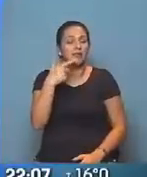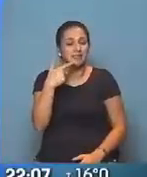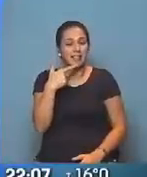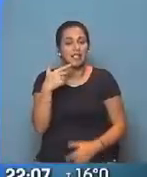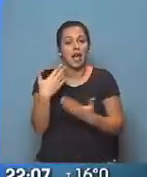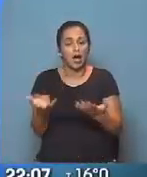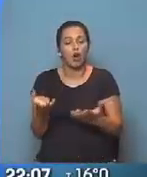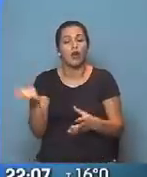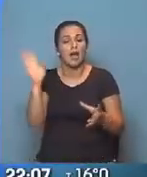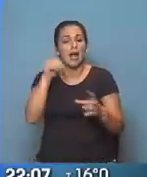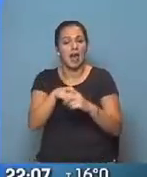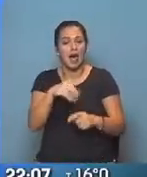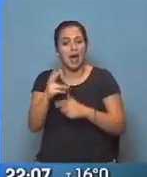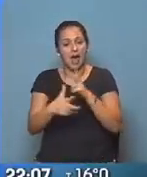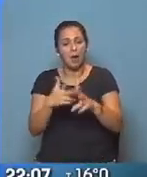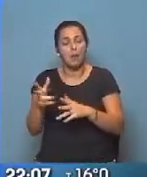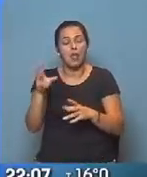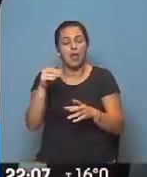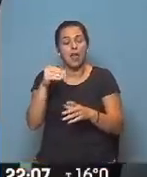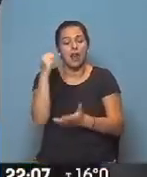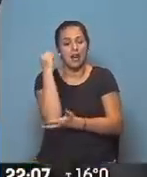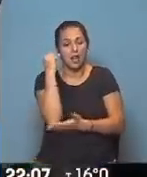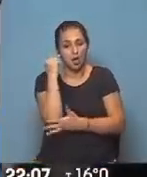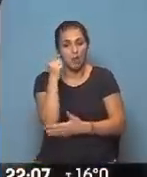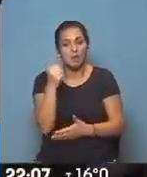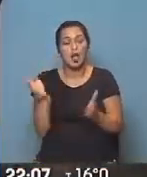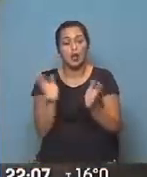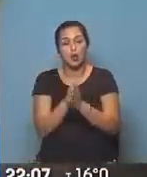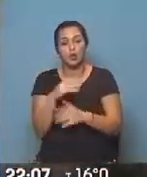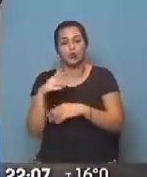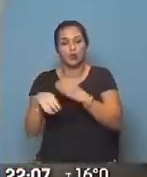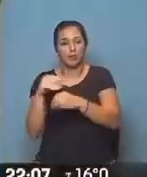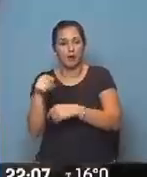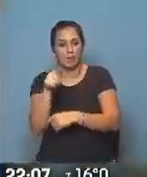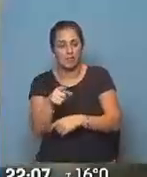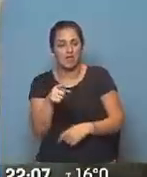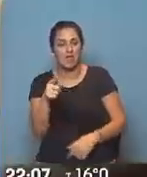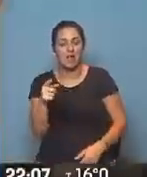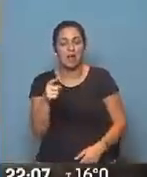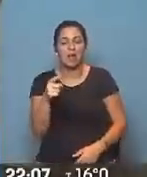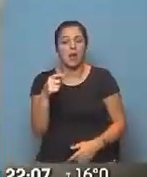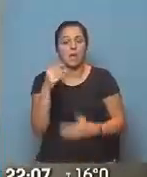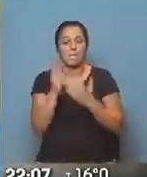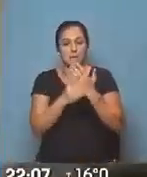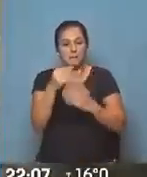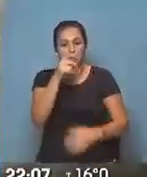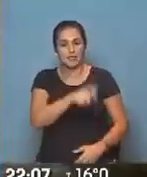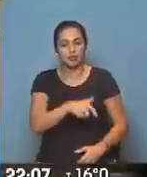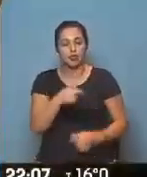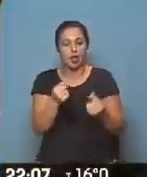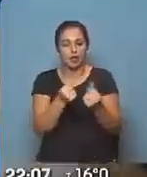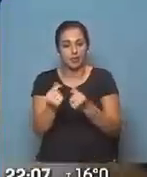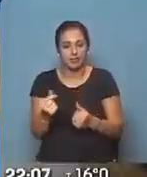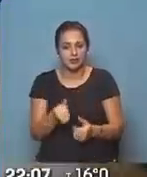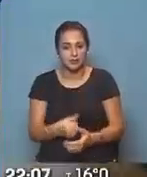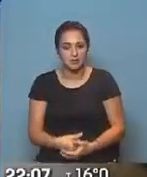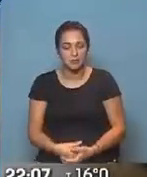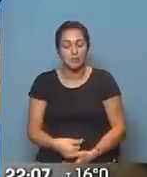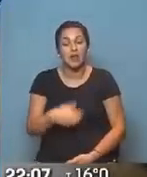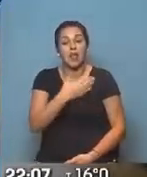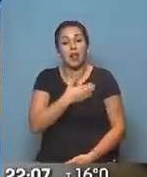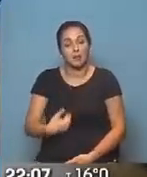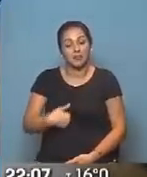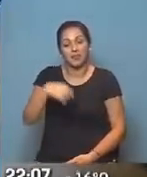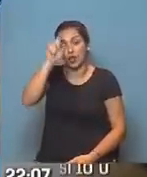interviene personalmente en la economía y a través de su yerno, Berat Albayrak, ministro de Finanzas. El